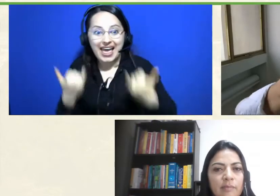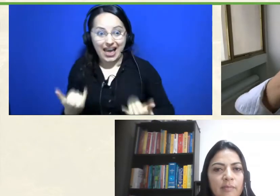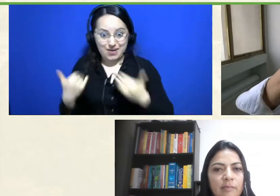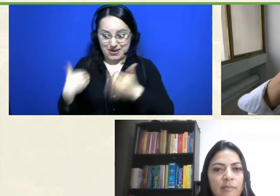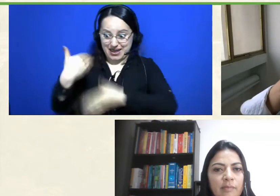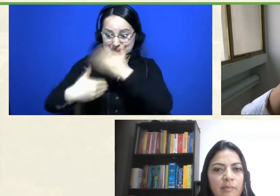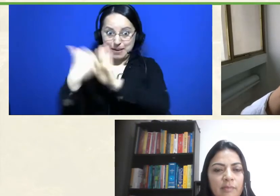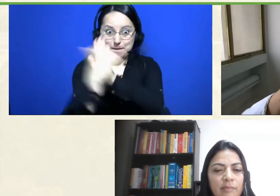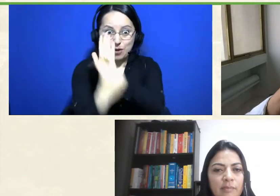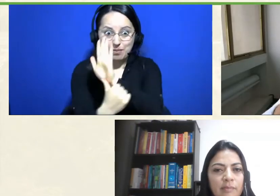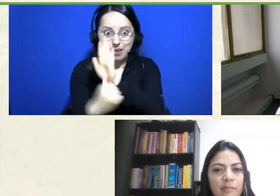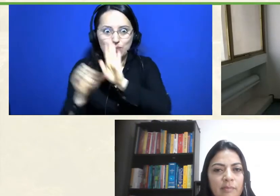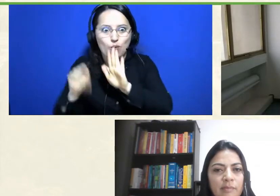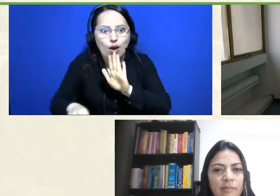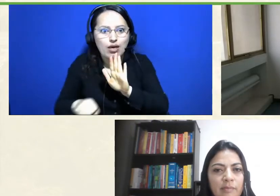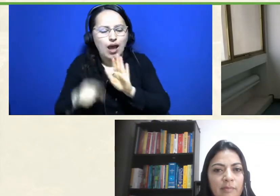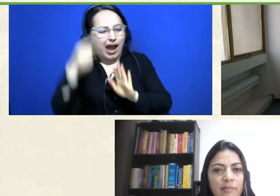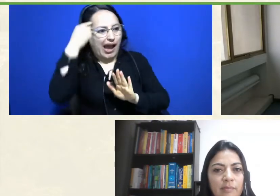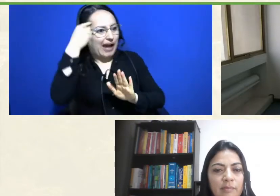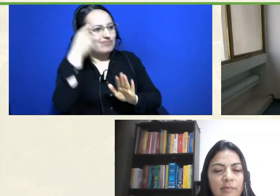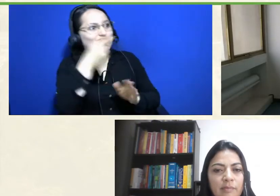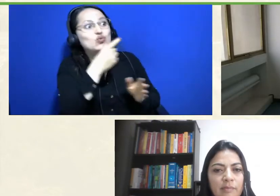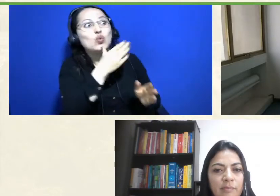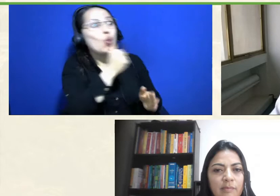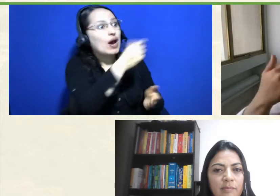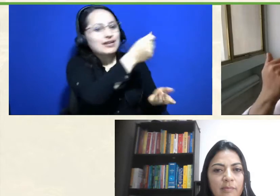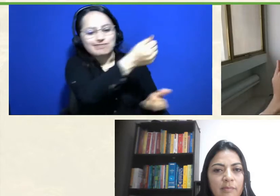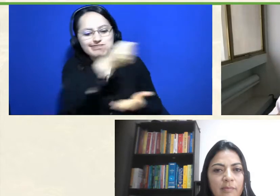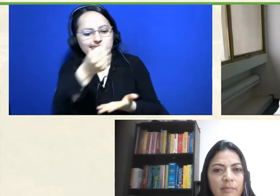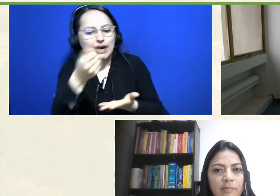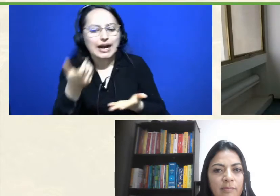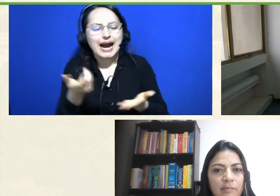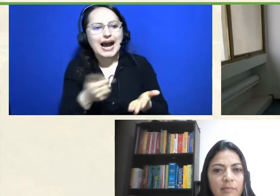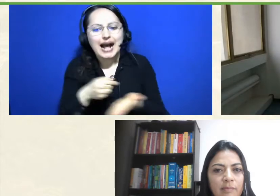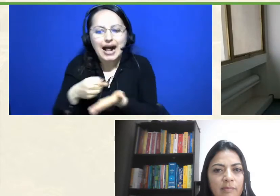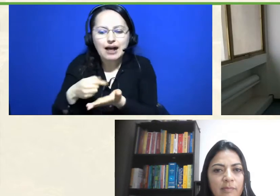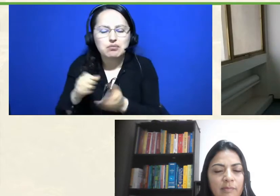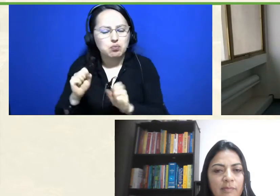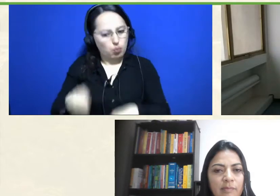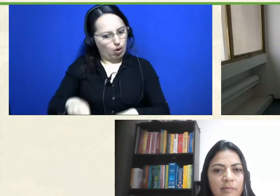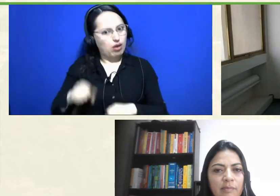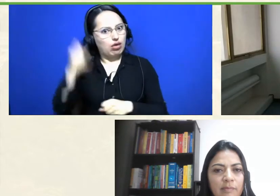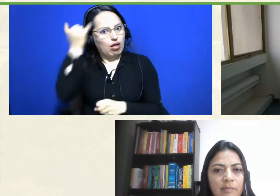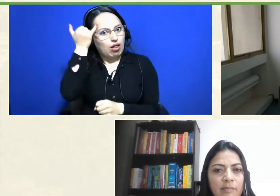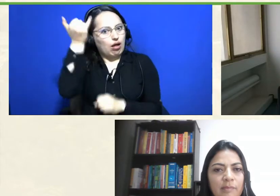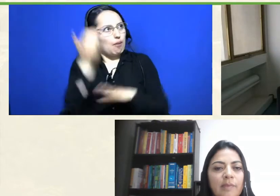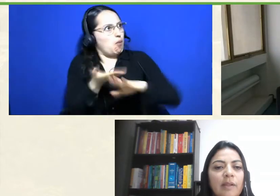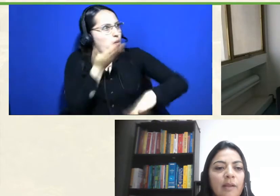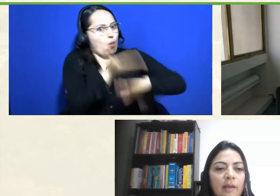precisamente saltarse la fila y decir, vamos a encabezar la reparación de nuestro andén, de nuestra vía.